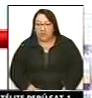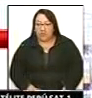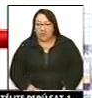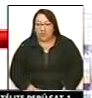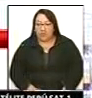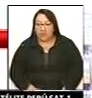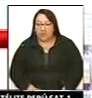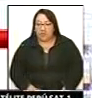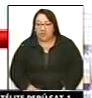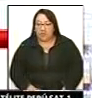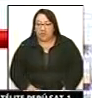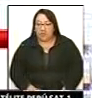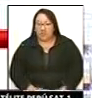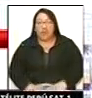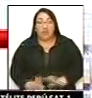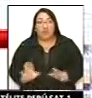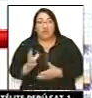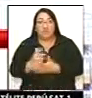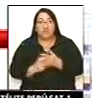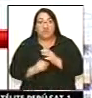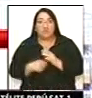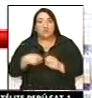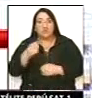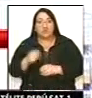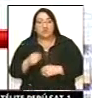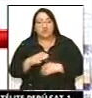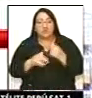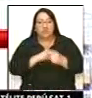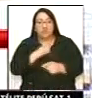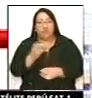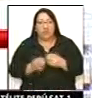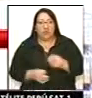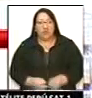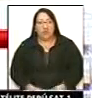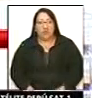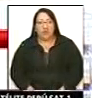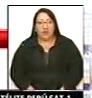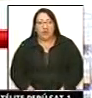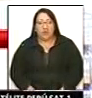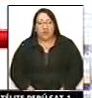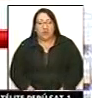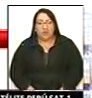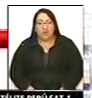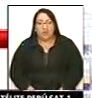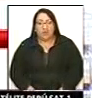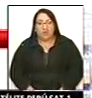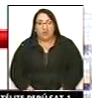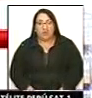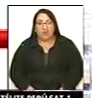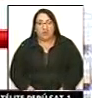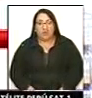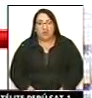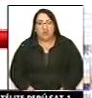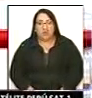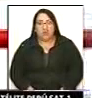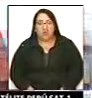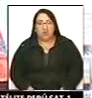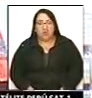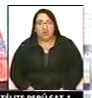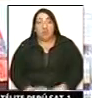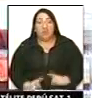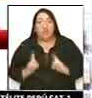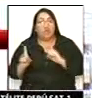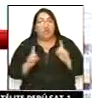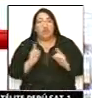la autonomía de los jueces, del Poder Judicial y tampoco su independencia? Pero ese es un debate de